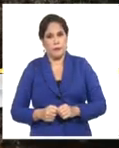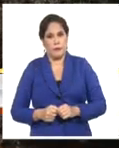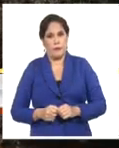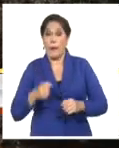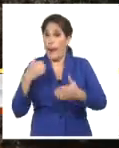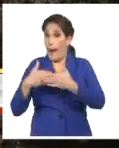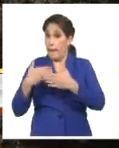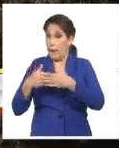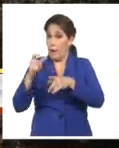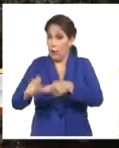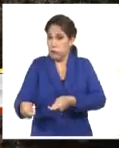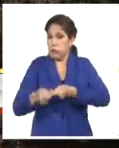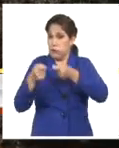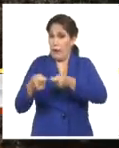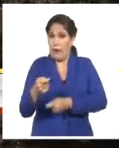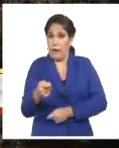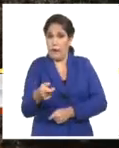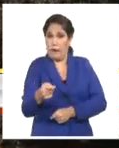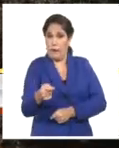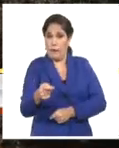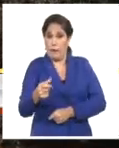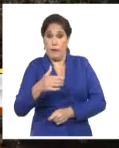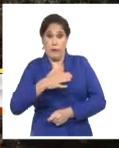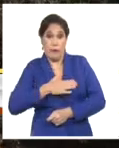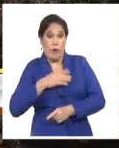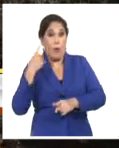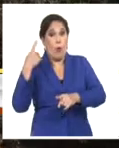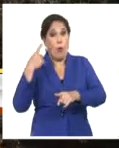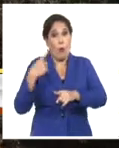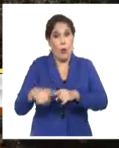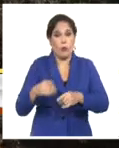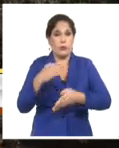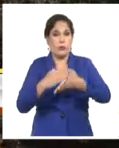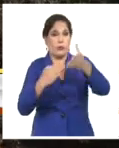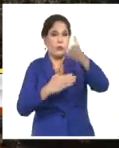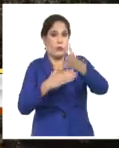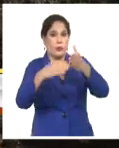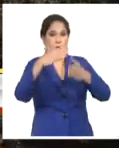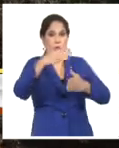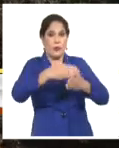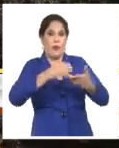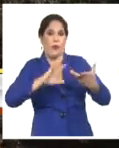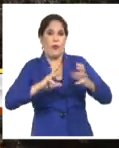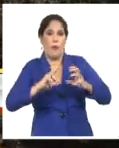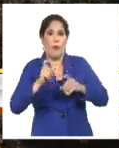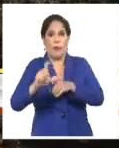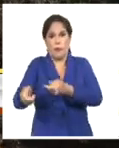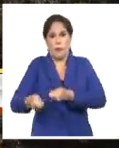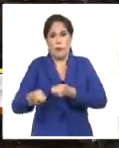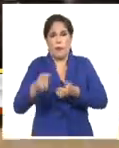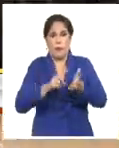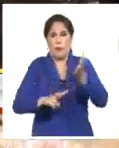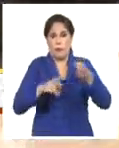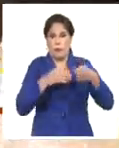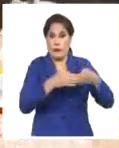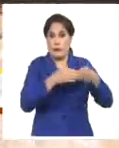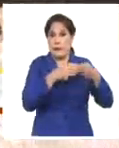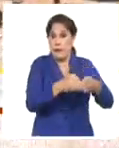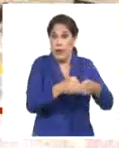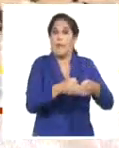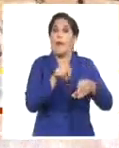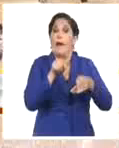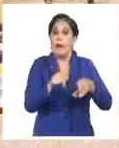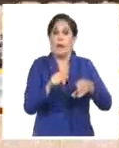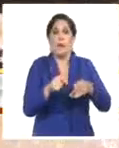La empresa agroindustrial de granos Fernando Echenique y la de desmonte y construcción del sistema de la agricultura en la provincia de Granma asumen